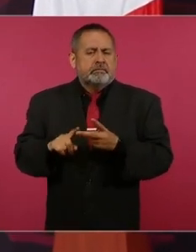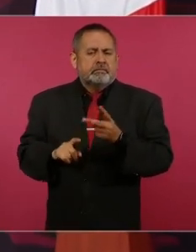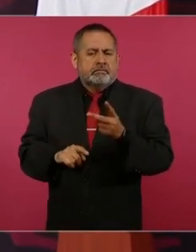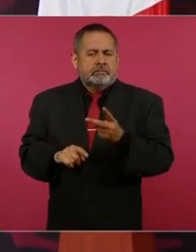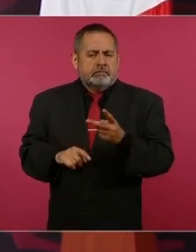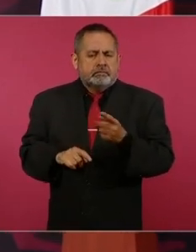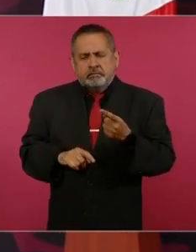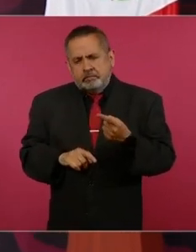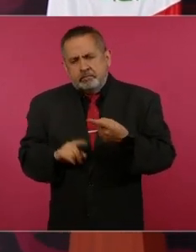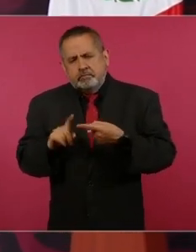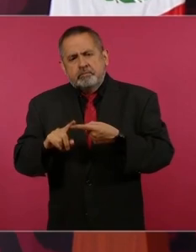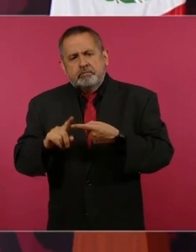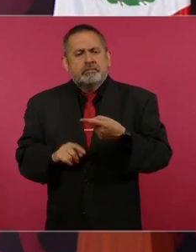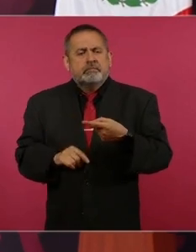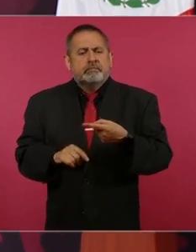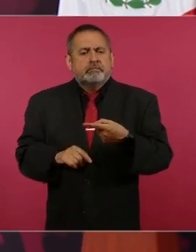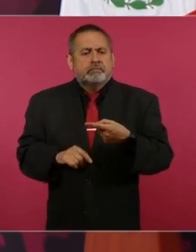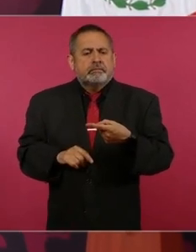que